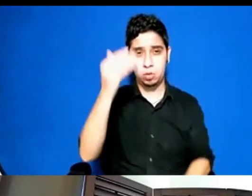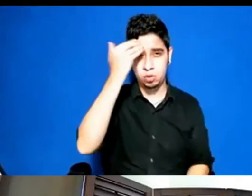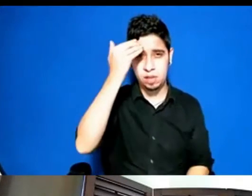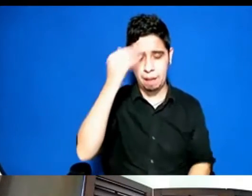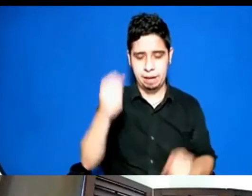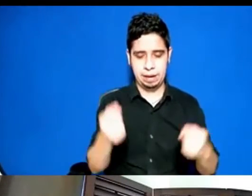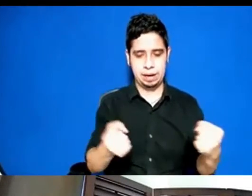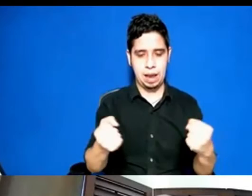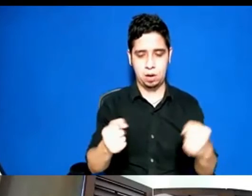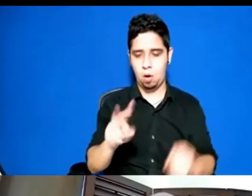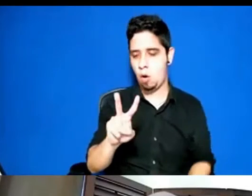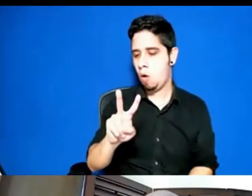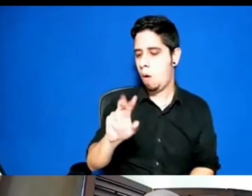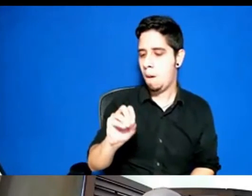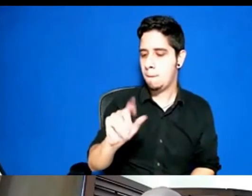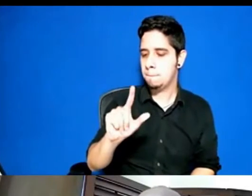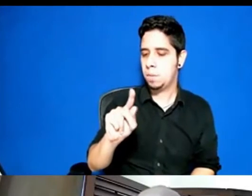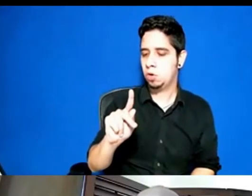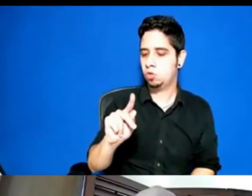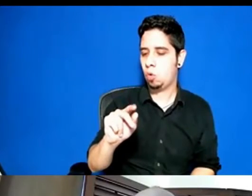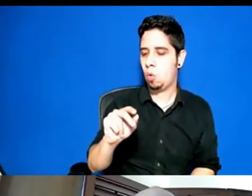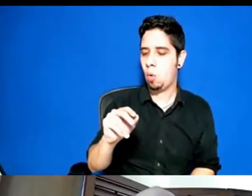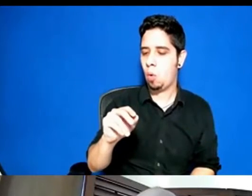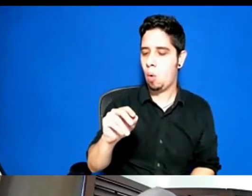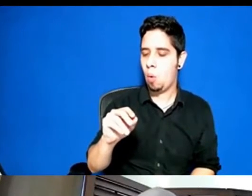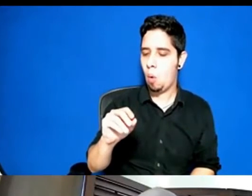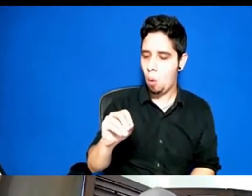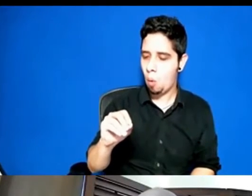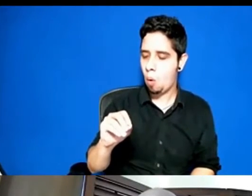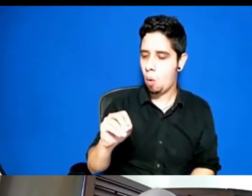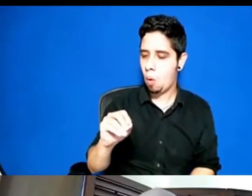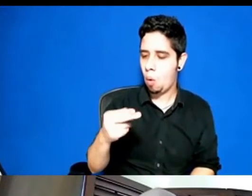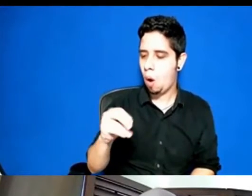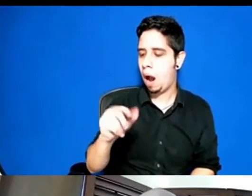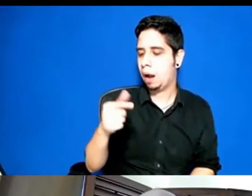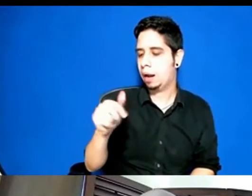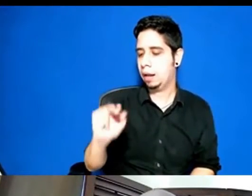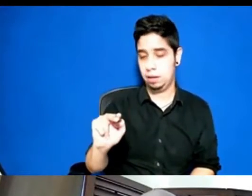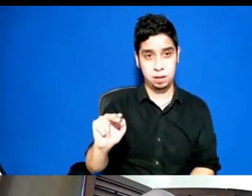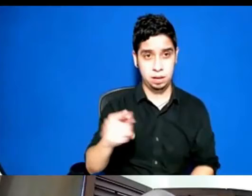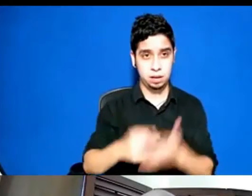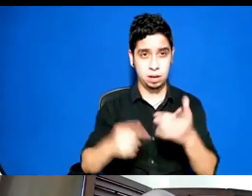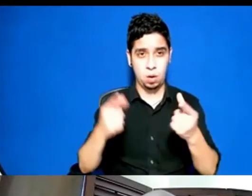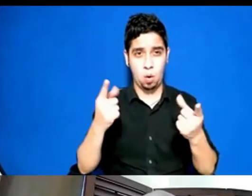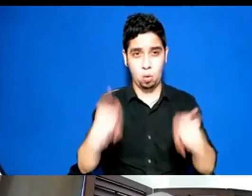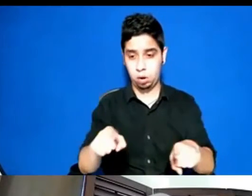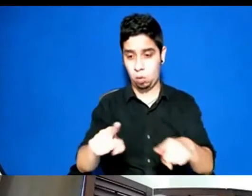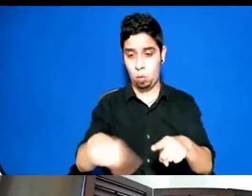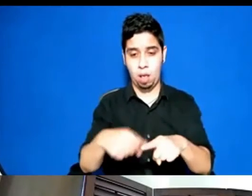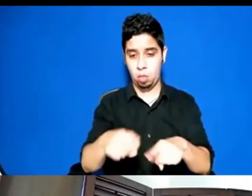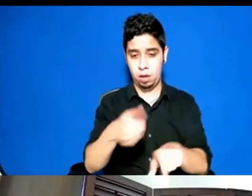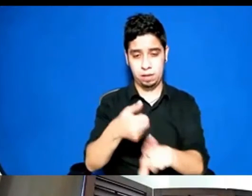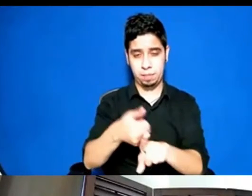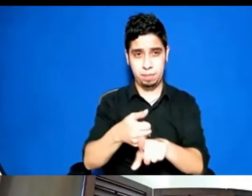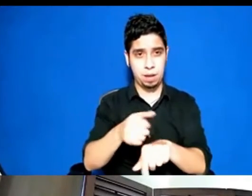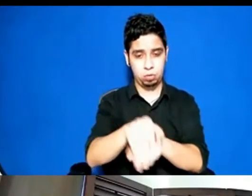extensión gigantesca. ¿Y qué pasa? Cuando ella se arrastra, mueve arena y deja esa marca. Y